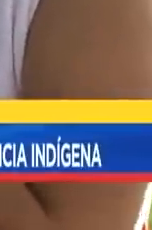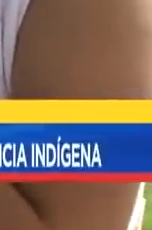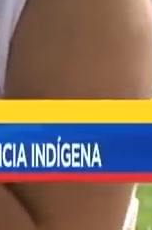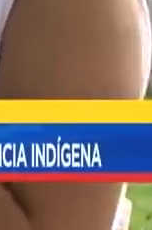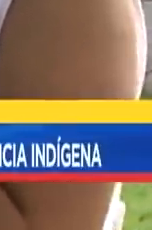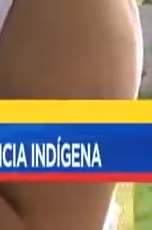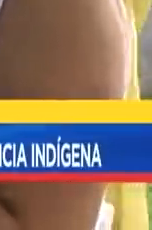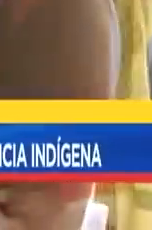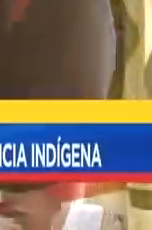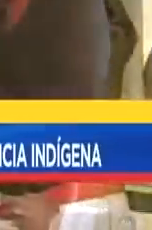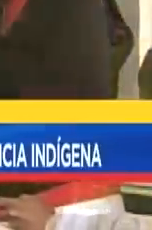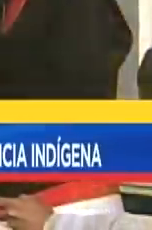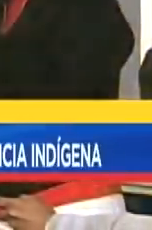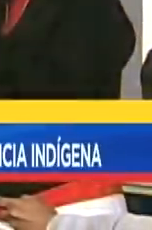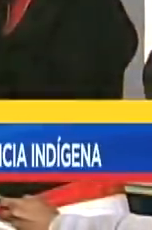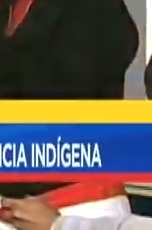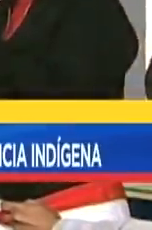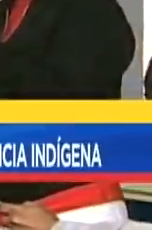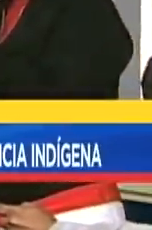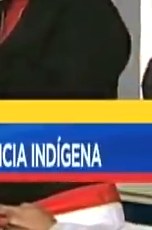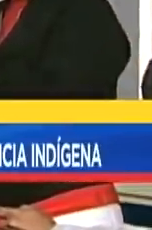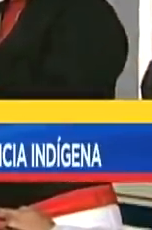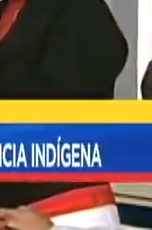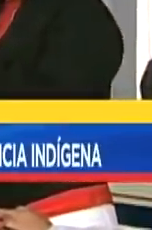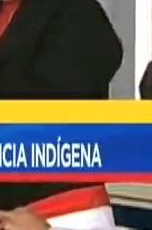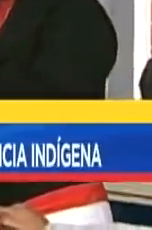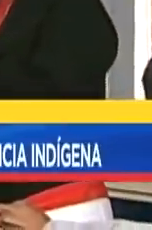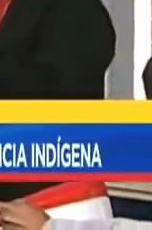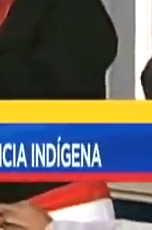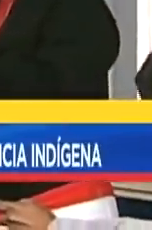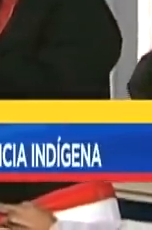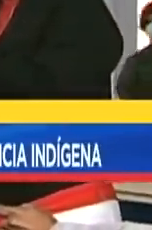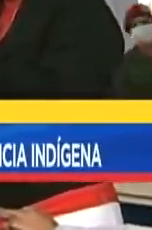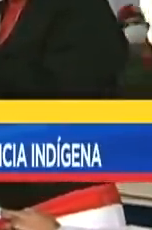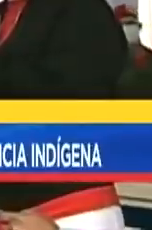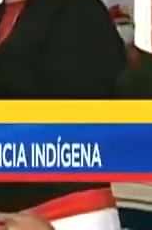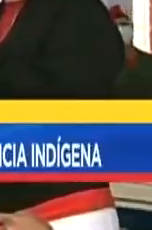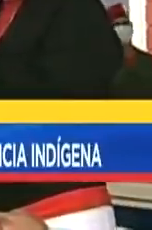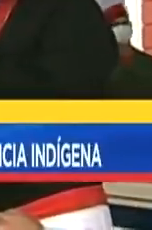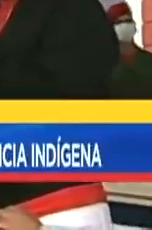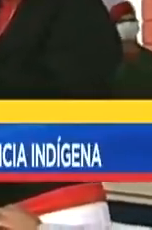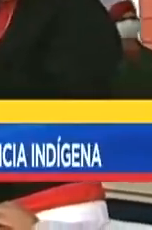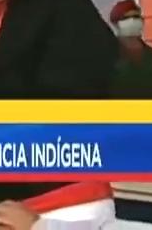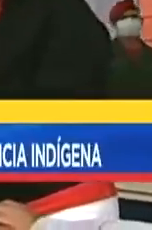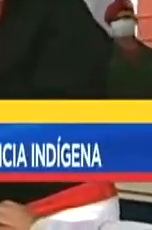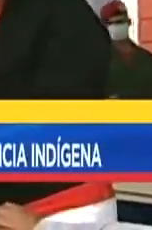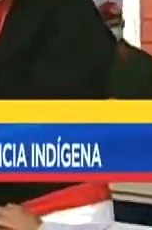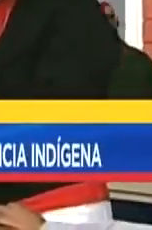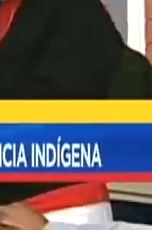Los pueblos indígenas de Lara, hijos de Anasoli, con usted presente siempre.